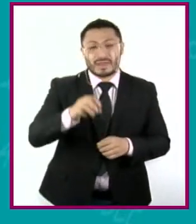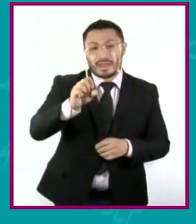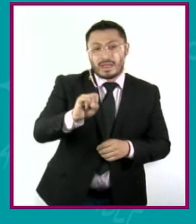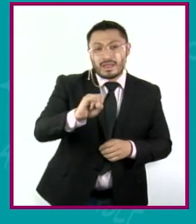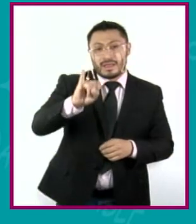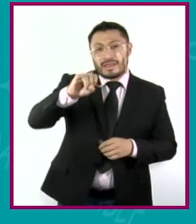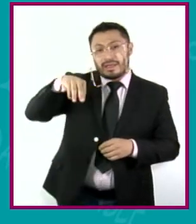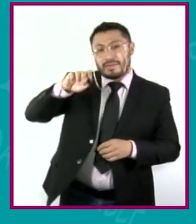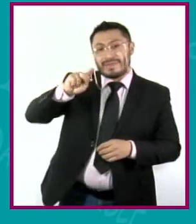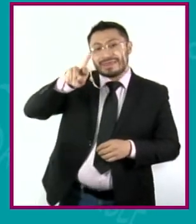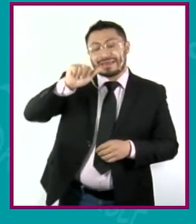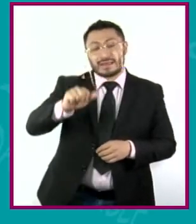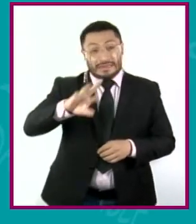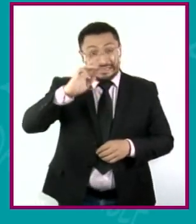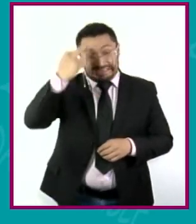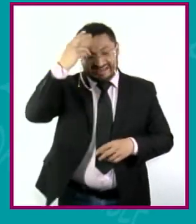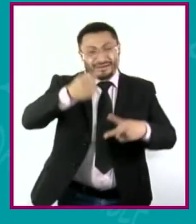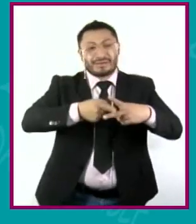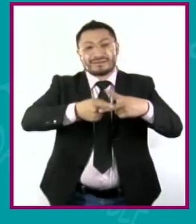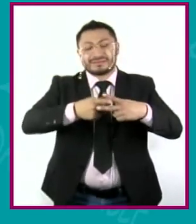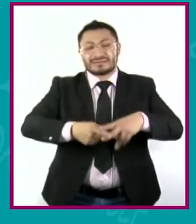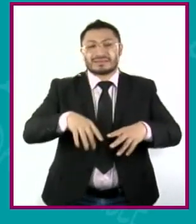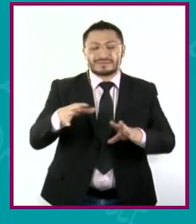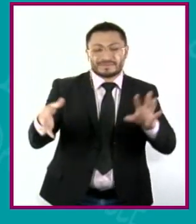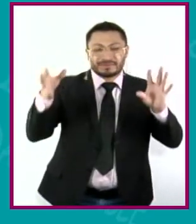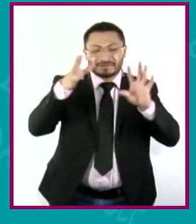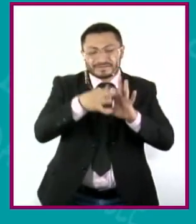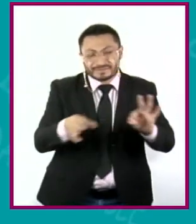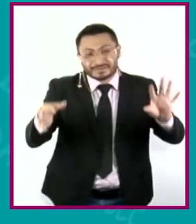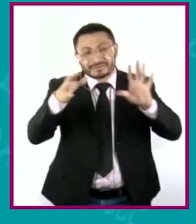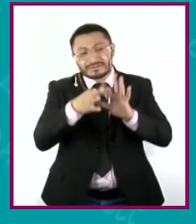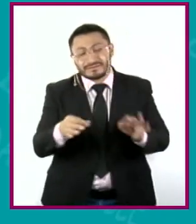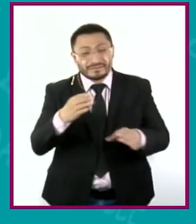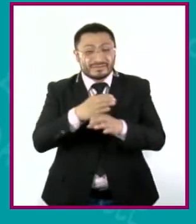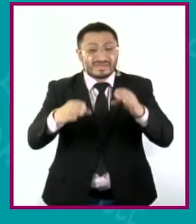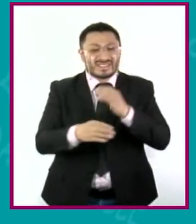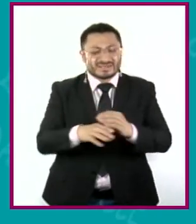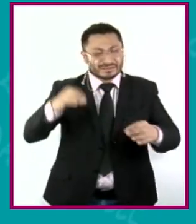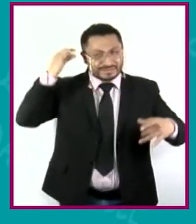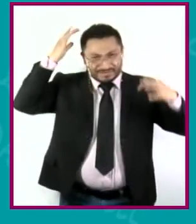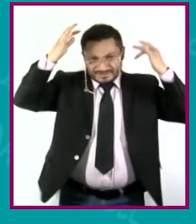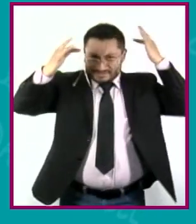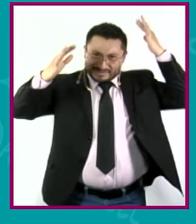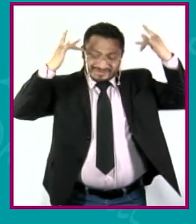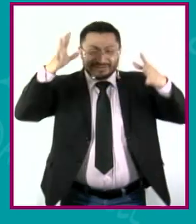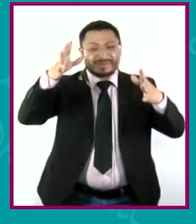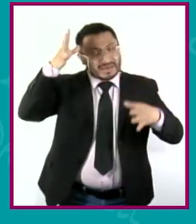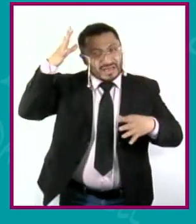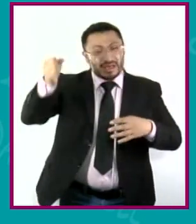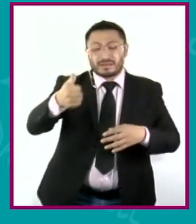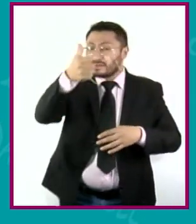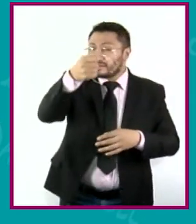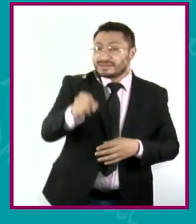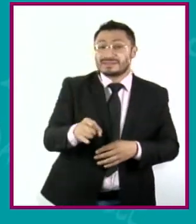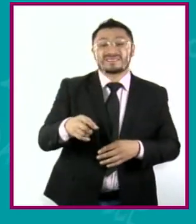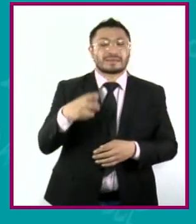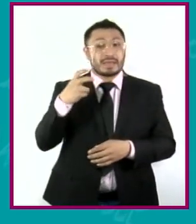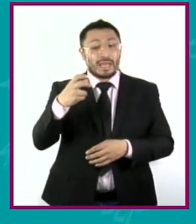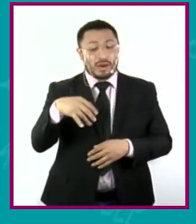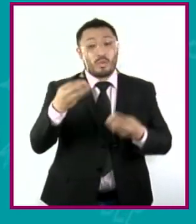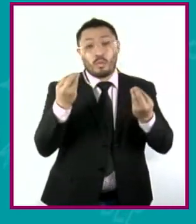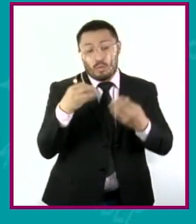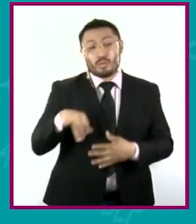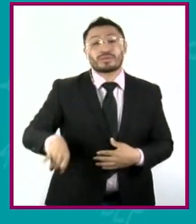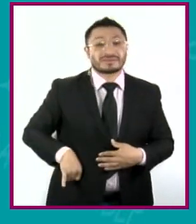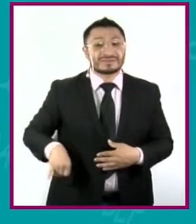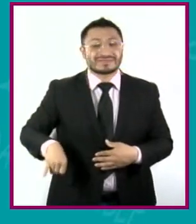simetría. Recordemos que las matemáticas tratan del estudio de objetos abstractos y conceptos como estos. De ahí que sean tan